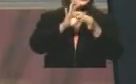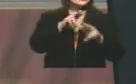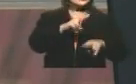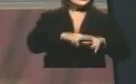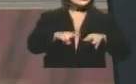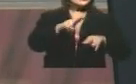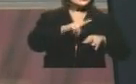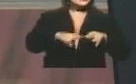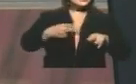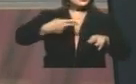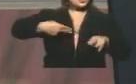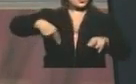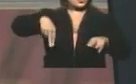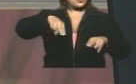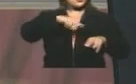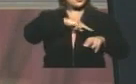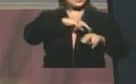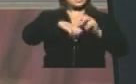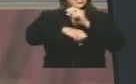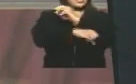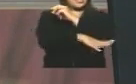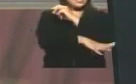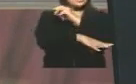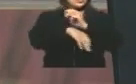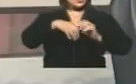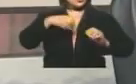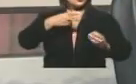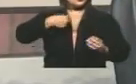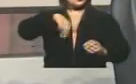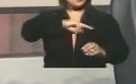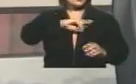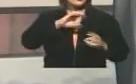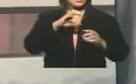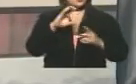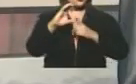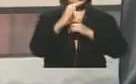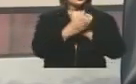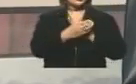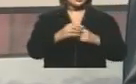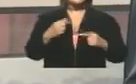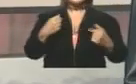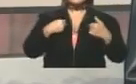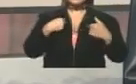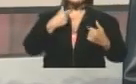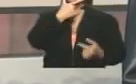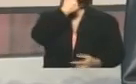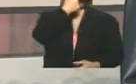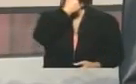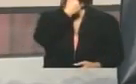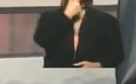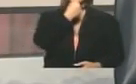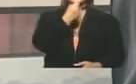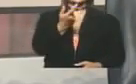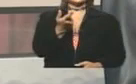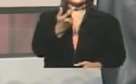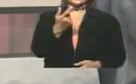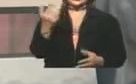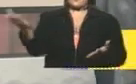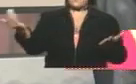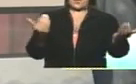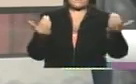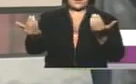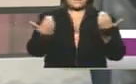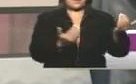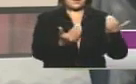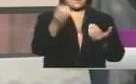niños con nuestras raíces? Bueno, para mí sería muy fácil decirlo, porque todos los niños que se acercan